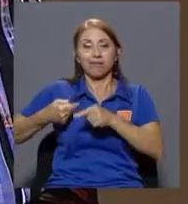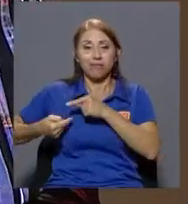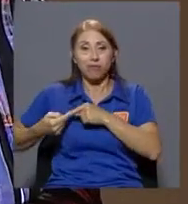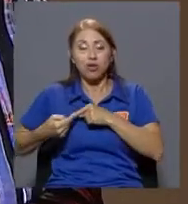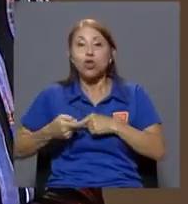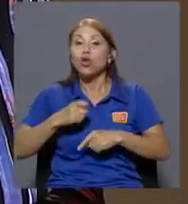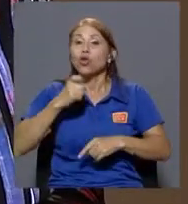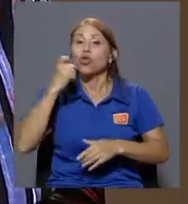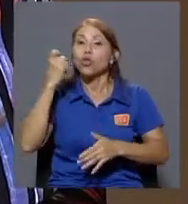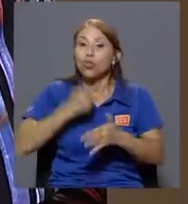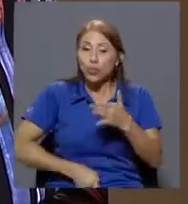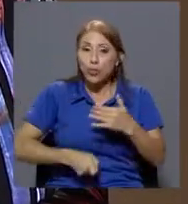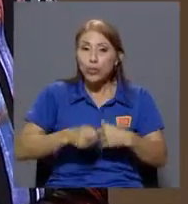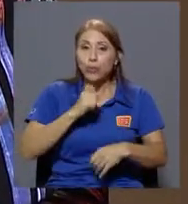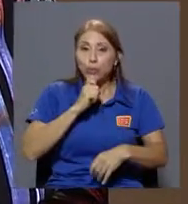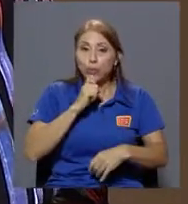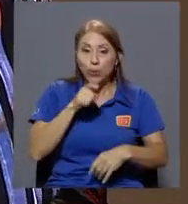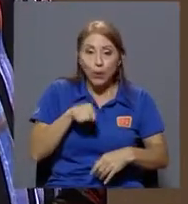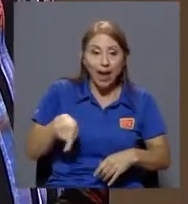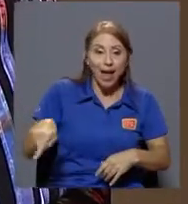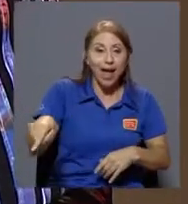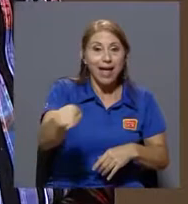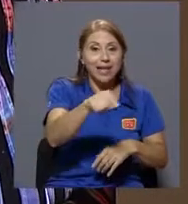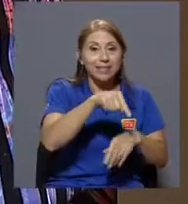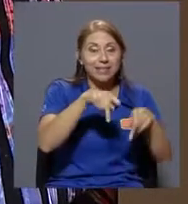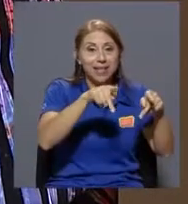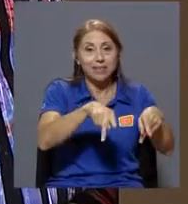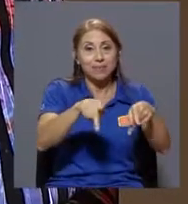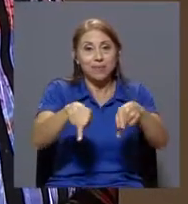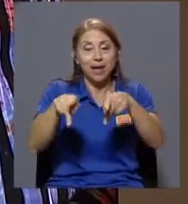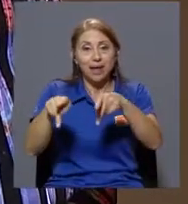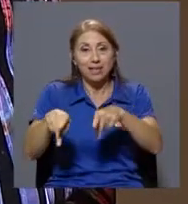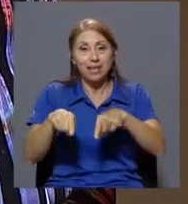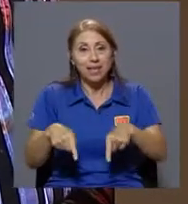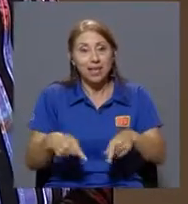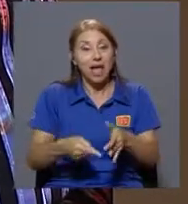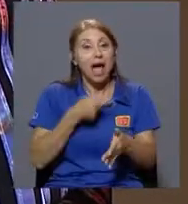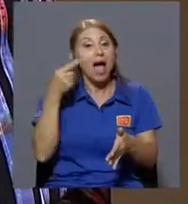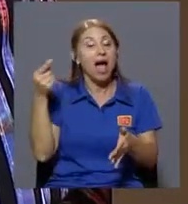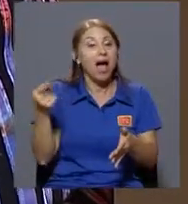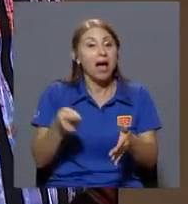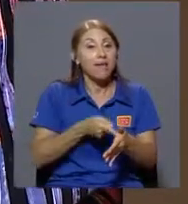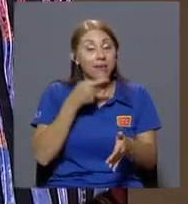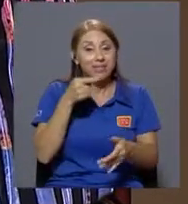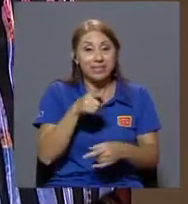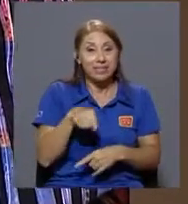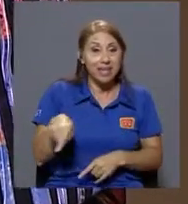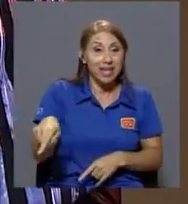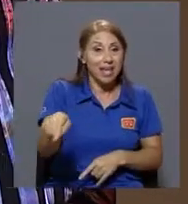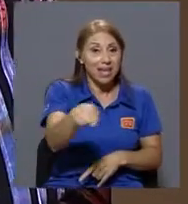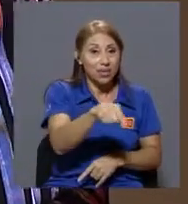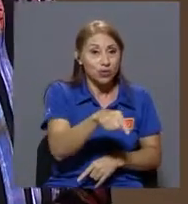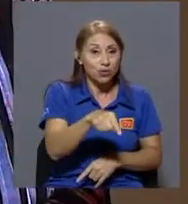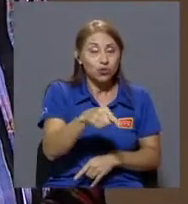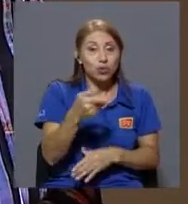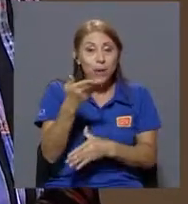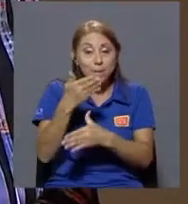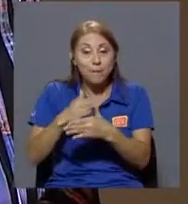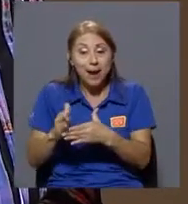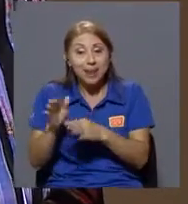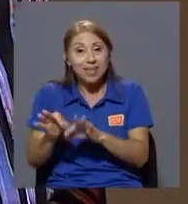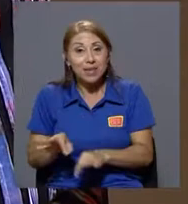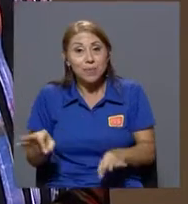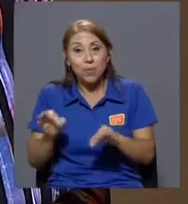población, que en algunos casos, como menciono, tienen una parte importante de su ingreso provienen